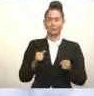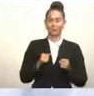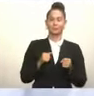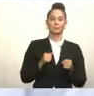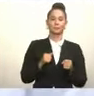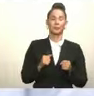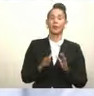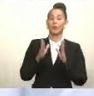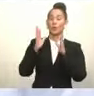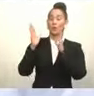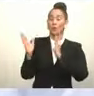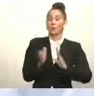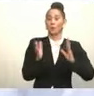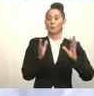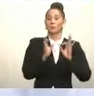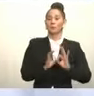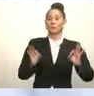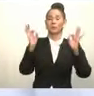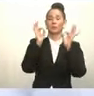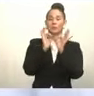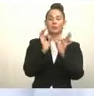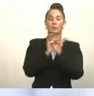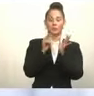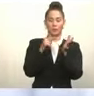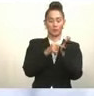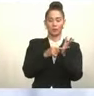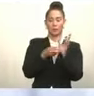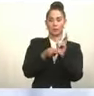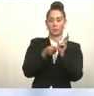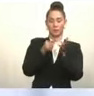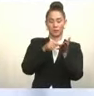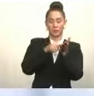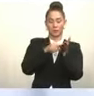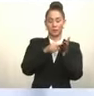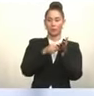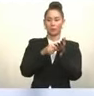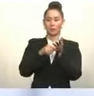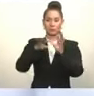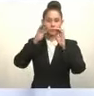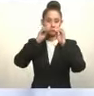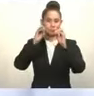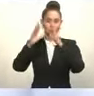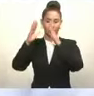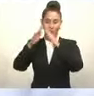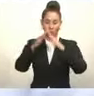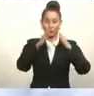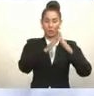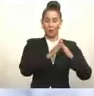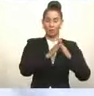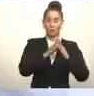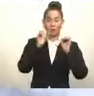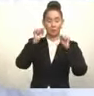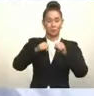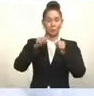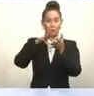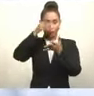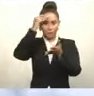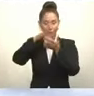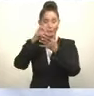un proceso sin precedentes que materializó la formación simultánea a distancia y gratuita de